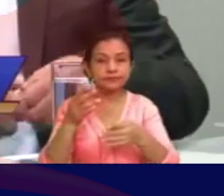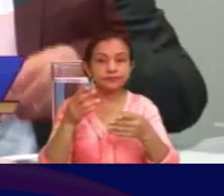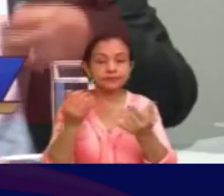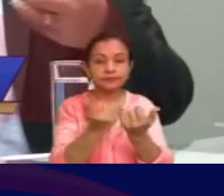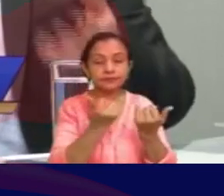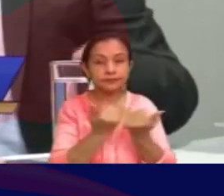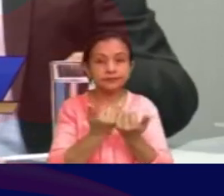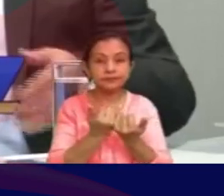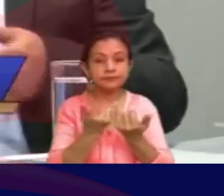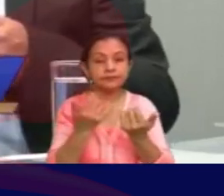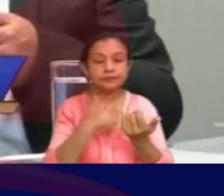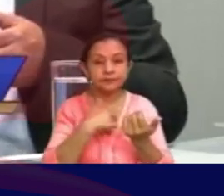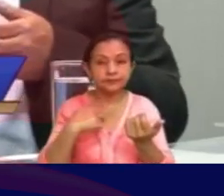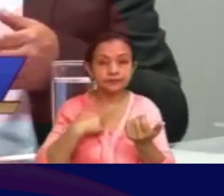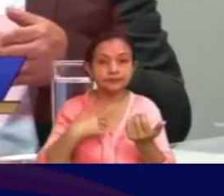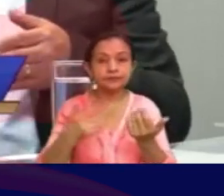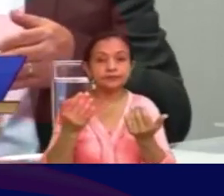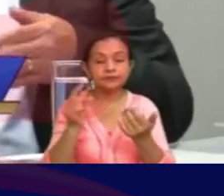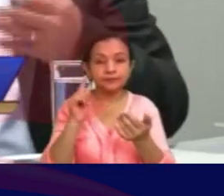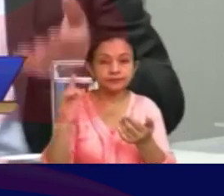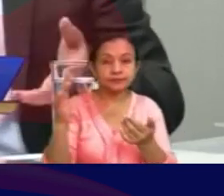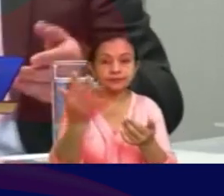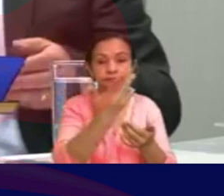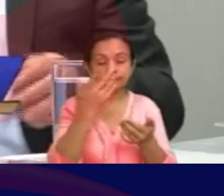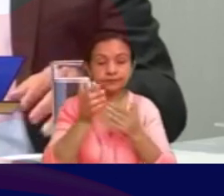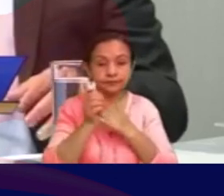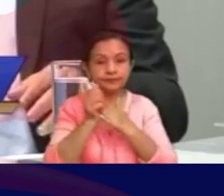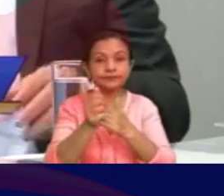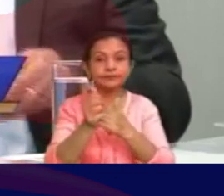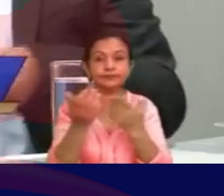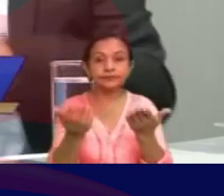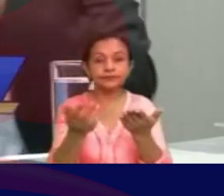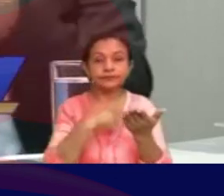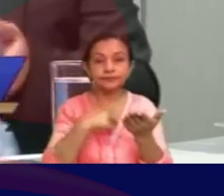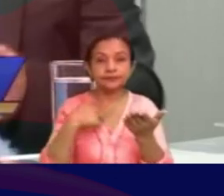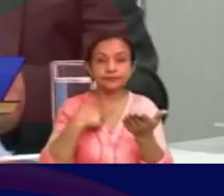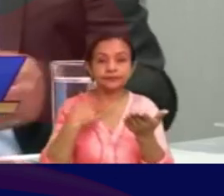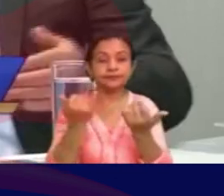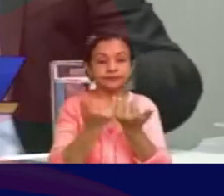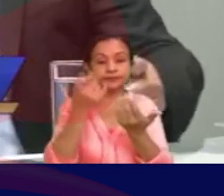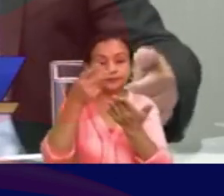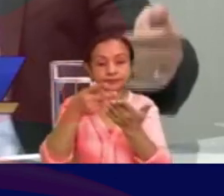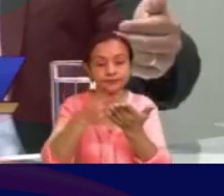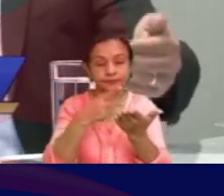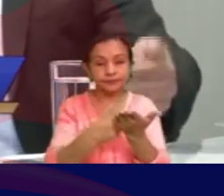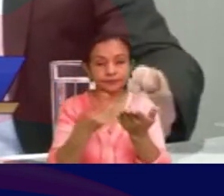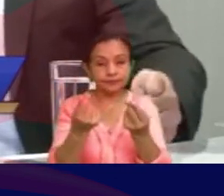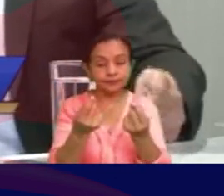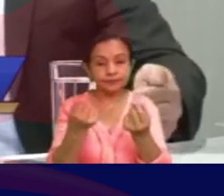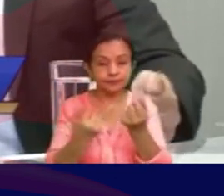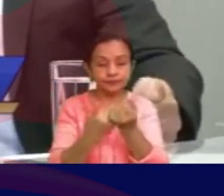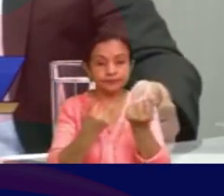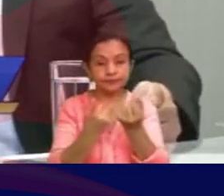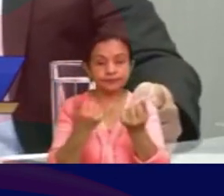externos contratado y la mayoría son de arrastre. Entonces, okay, quiere decir que tiene un presupuesto financiado